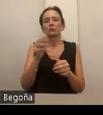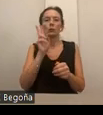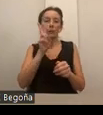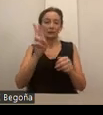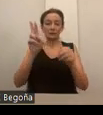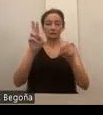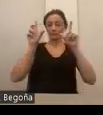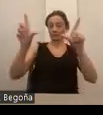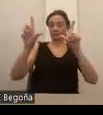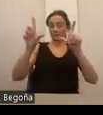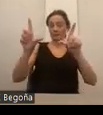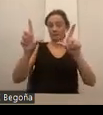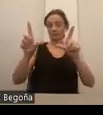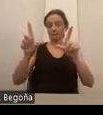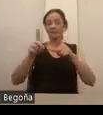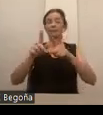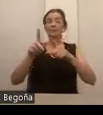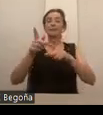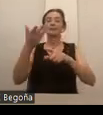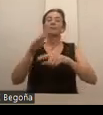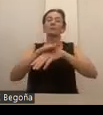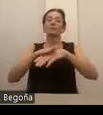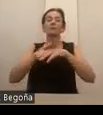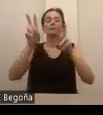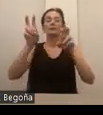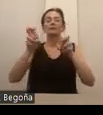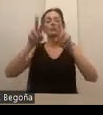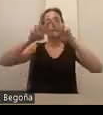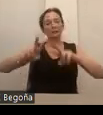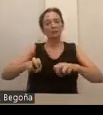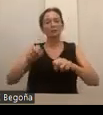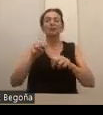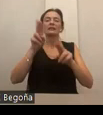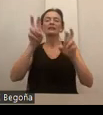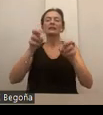sobre todo basada en una serie de estudios con aloe vera, con gel de aloe vera.